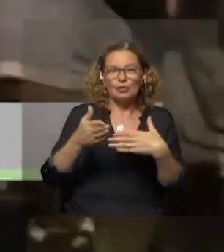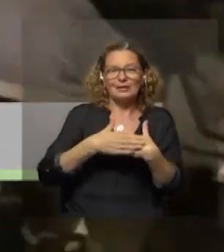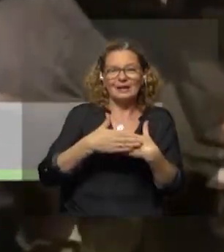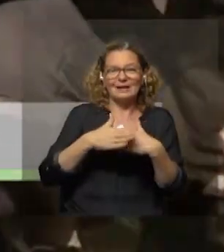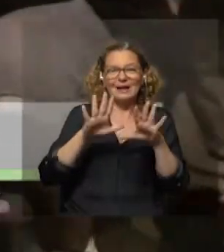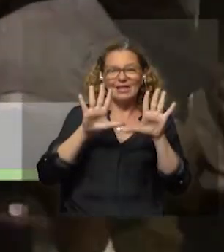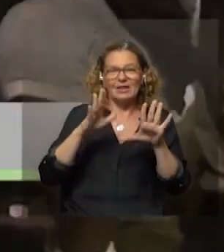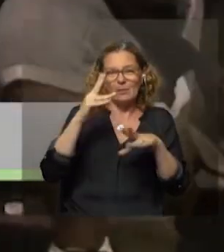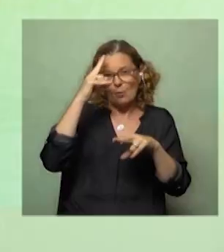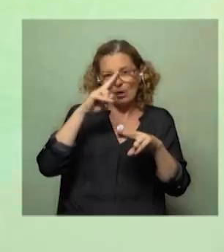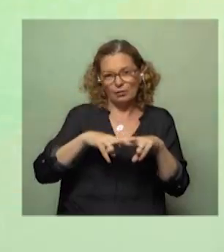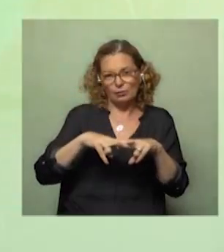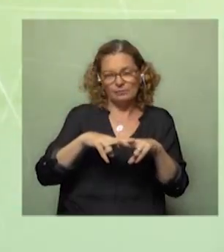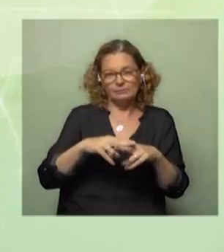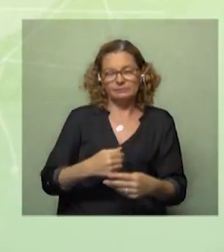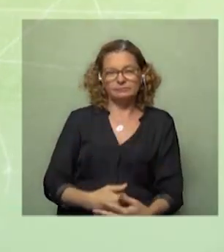una decena de muertos